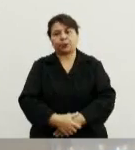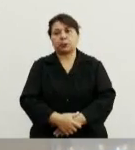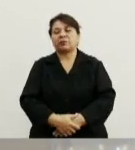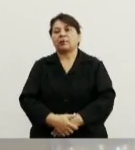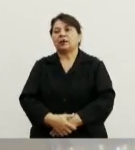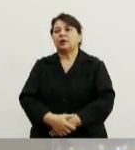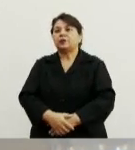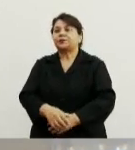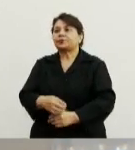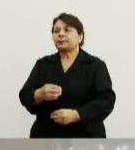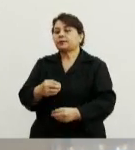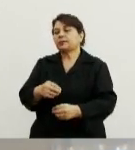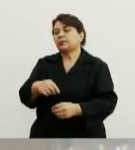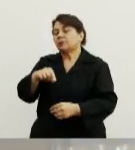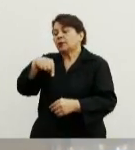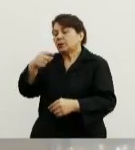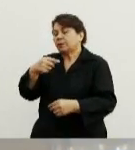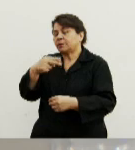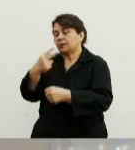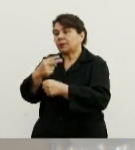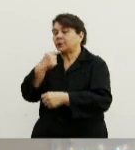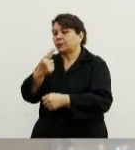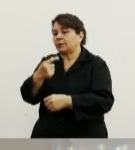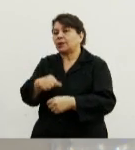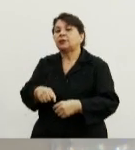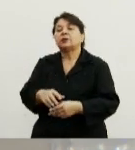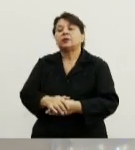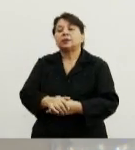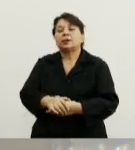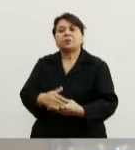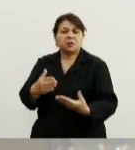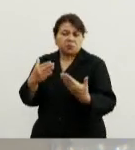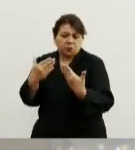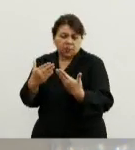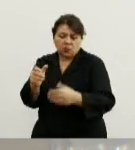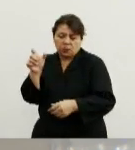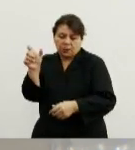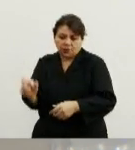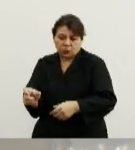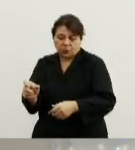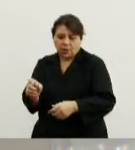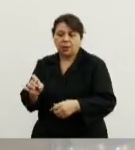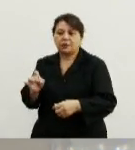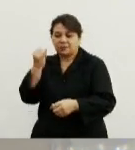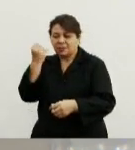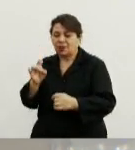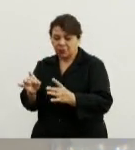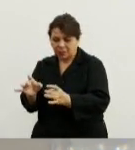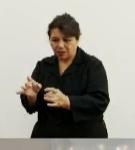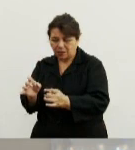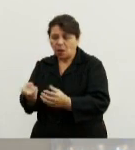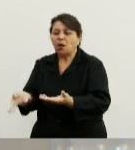rodríguez gutiérrez de radio latina consulta es posible que una persona recuperada pueda contagiarse nuevamente